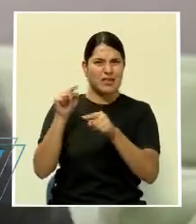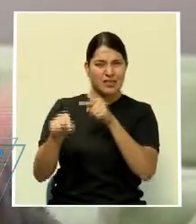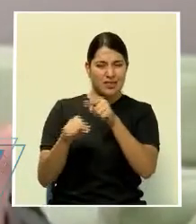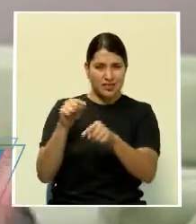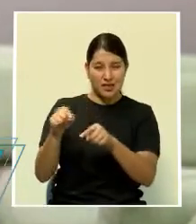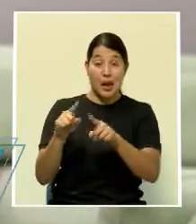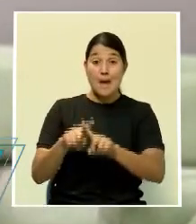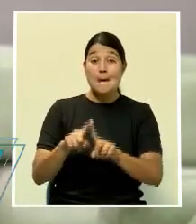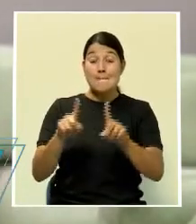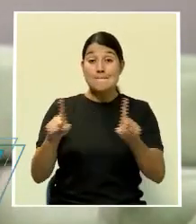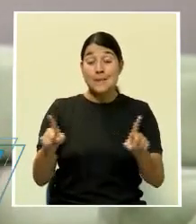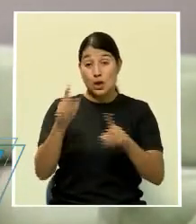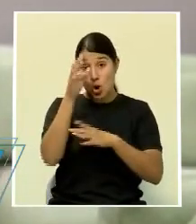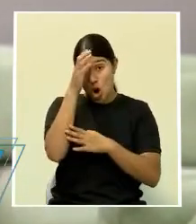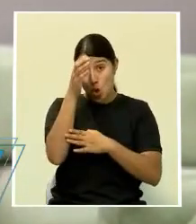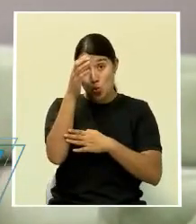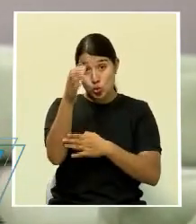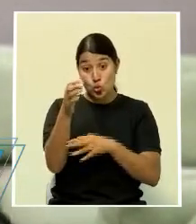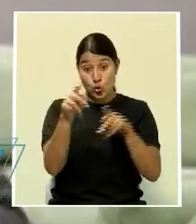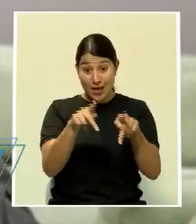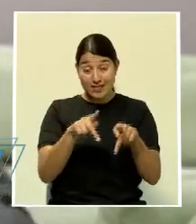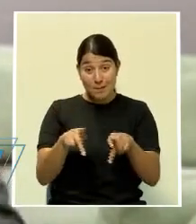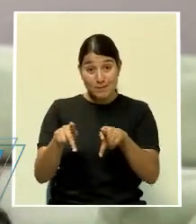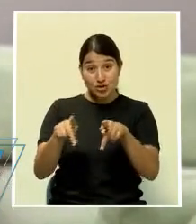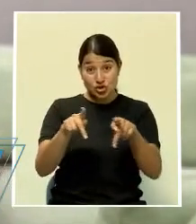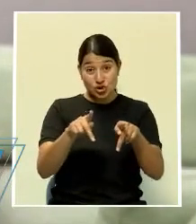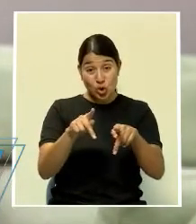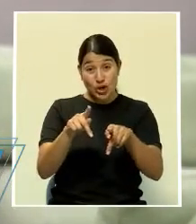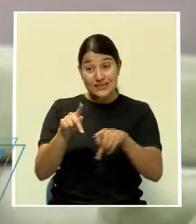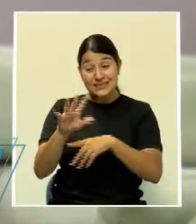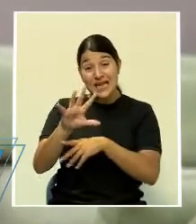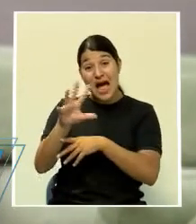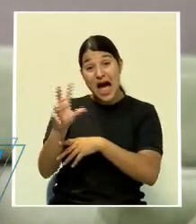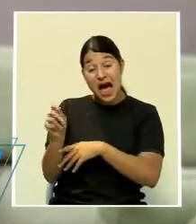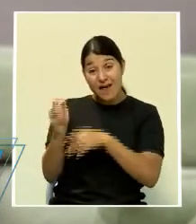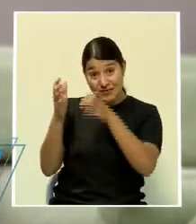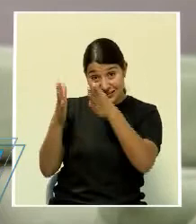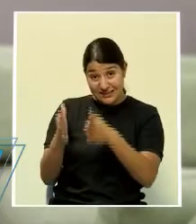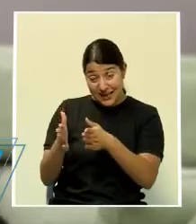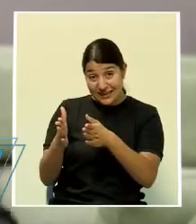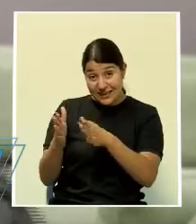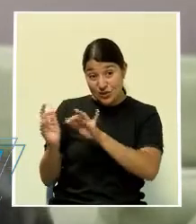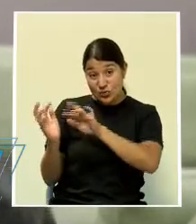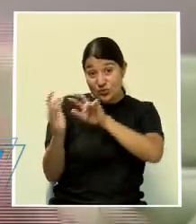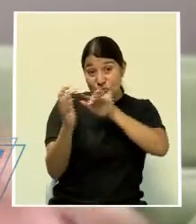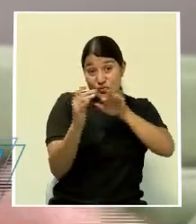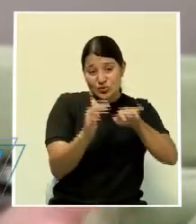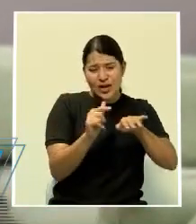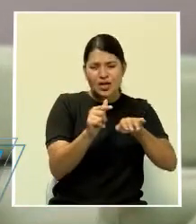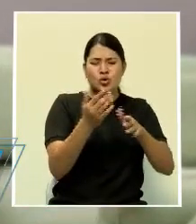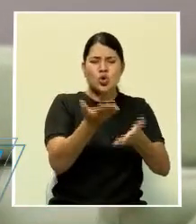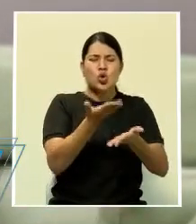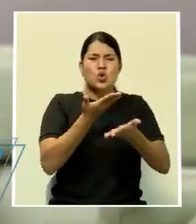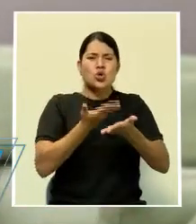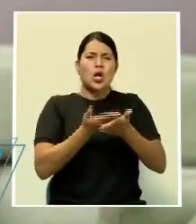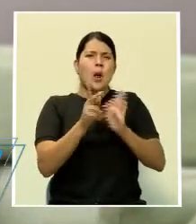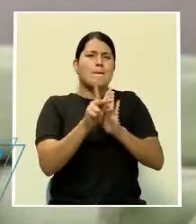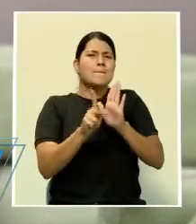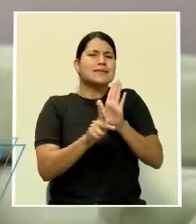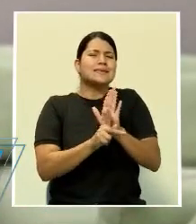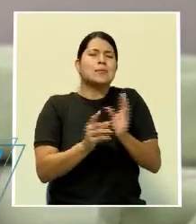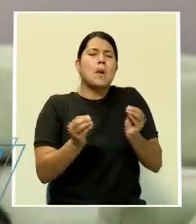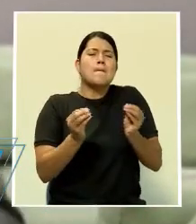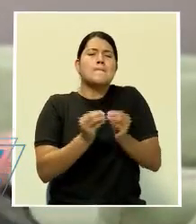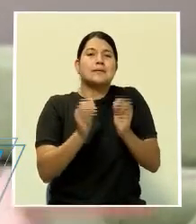la cultura creativa de los descendientes de estas personas esclavizadas nos han heredado los principios más básicos